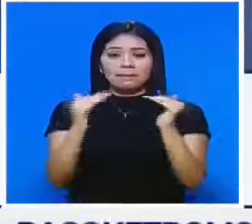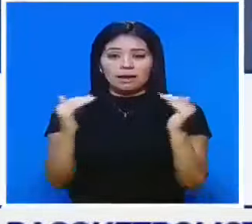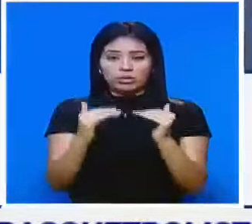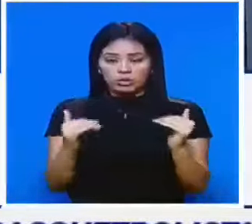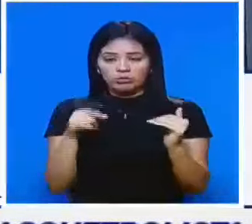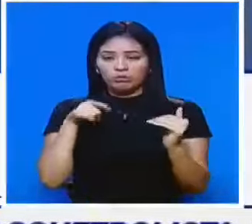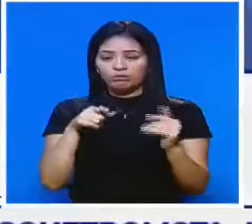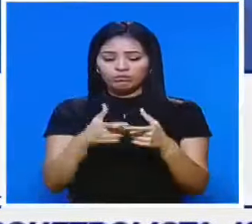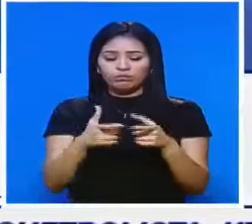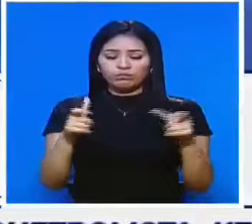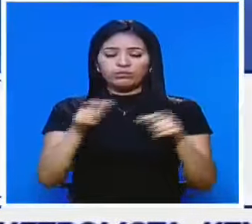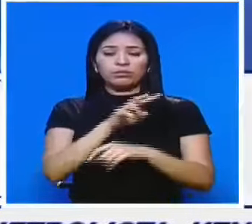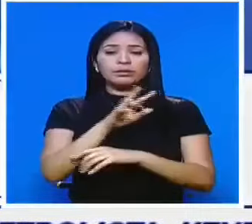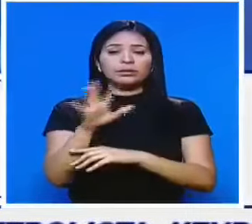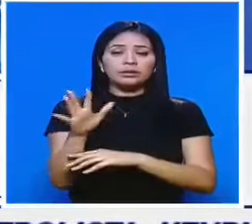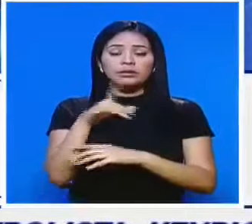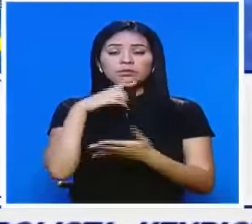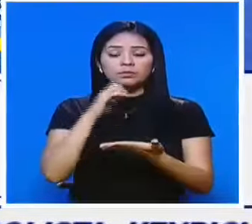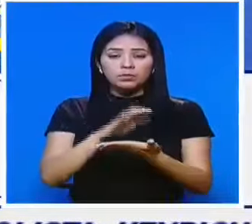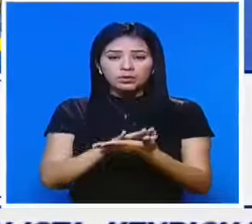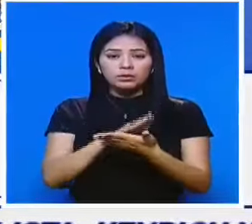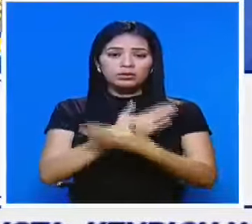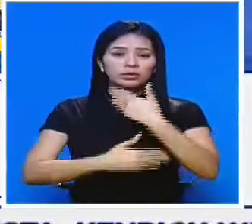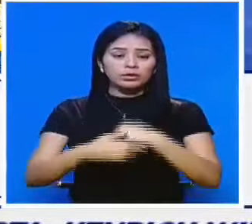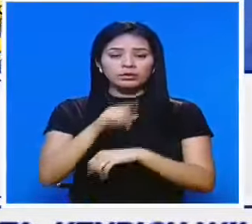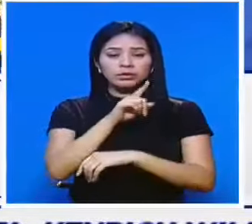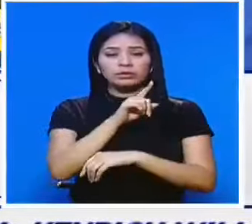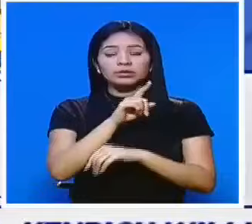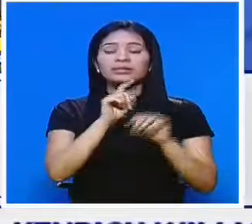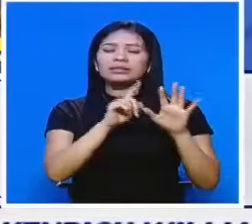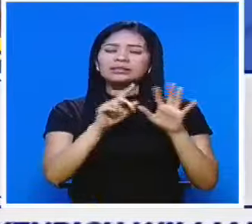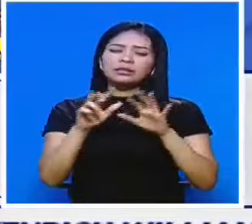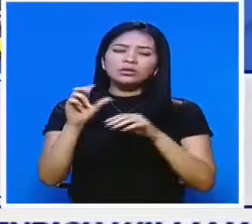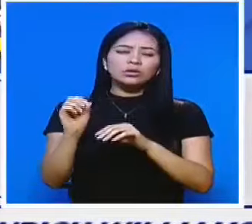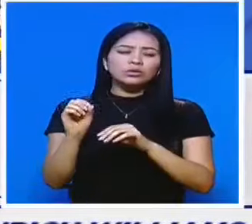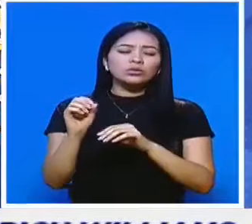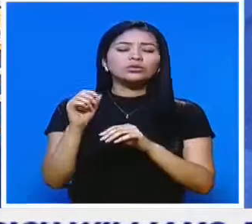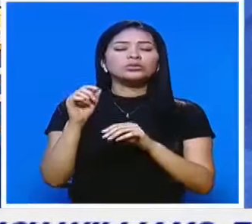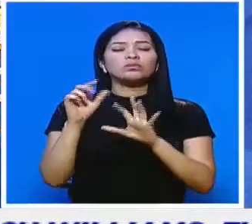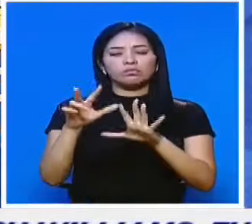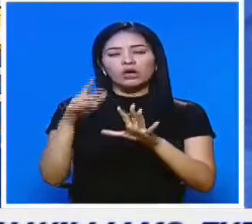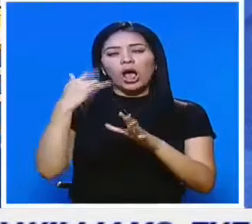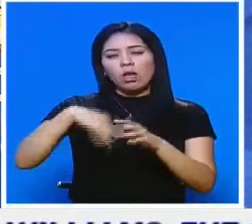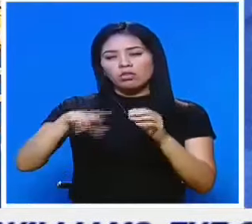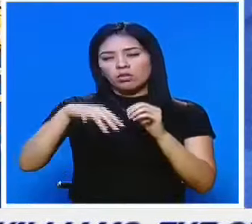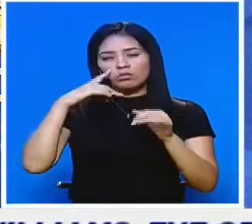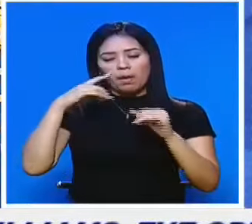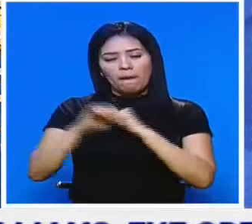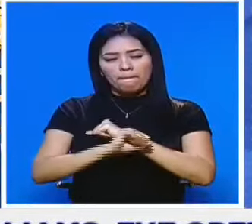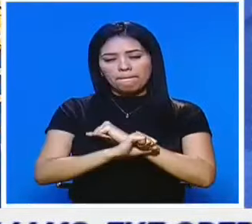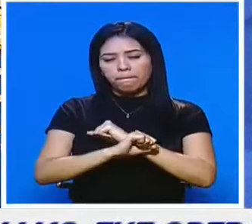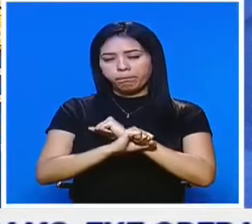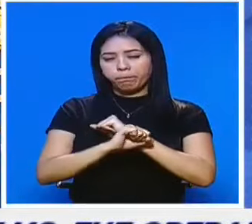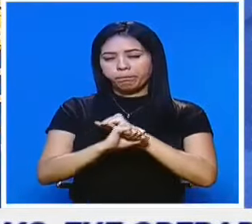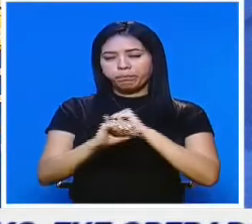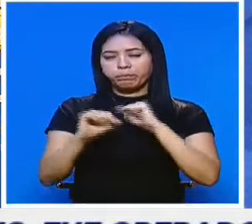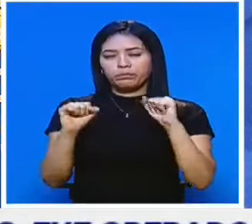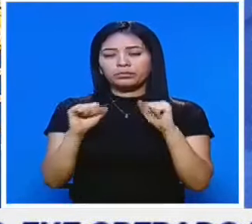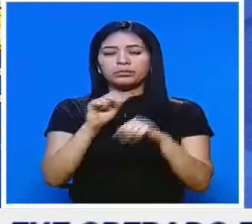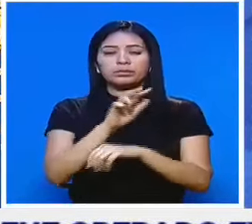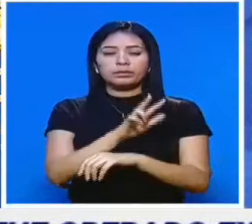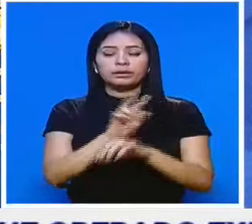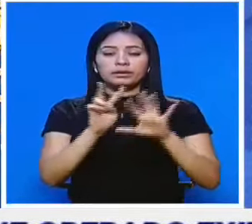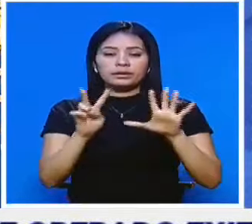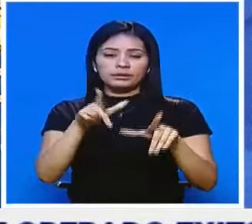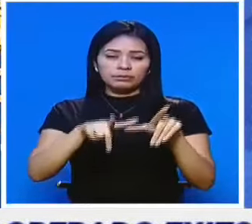elevó a 25 y la adheridos a 608 con esto ambas soleadas de detonaciones ya dejan un total de 37